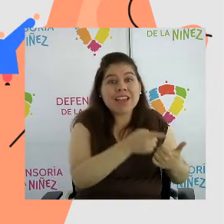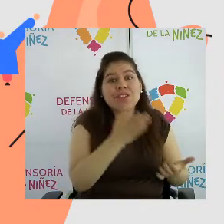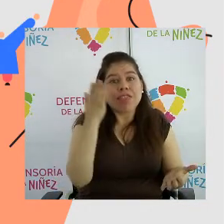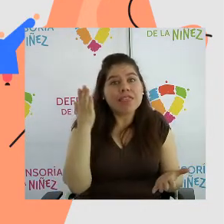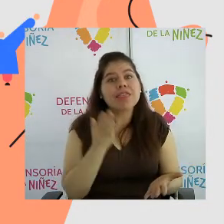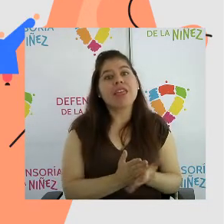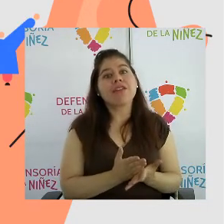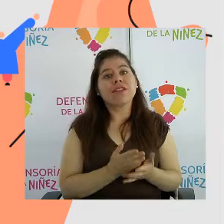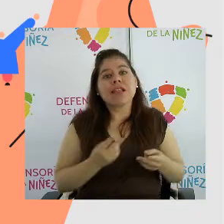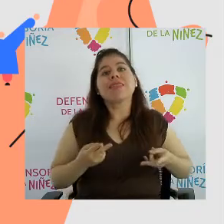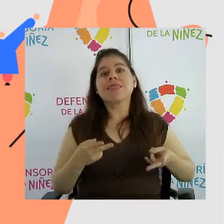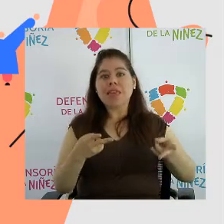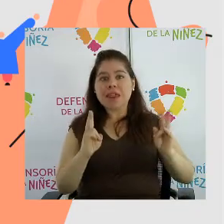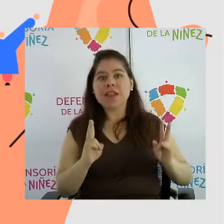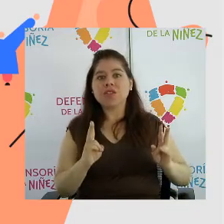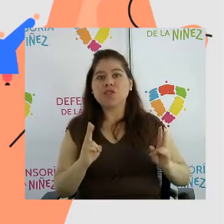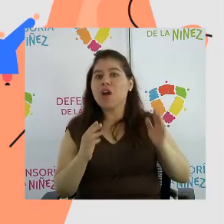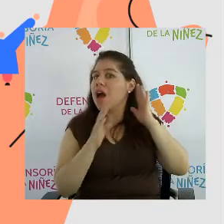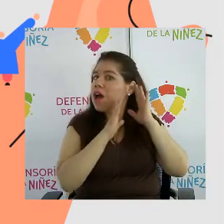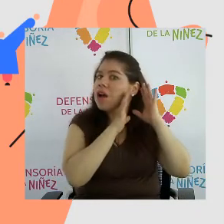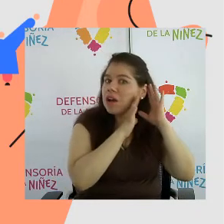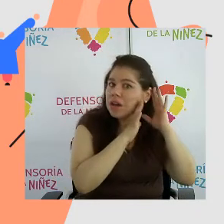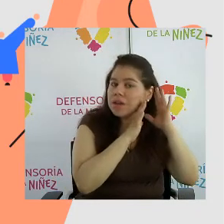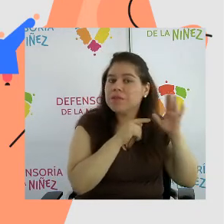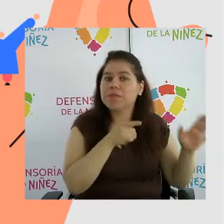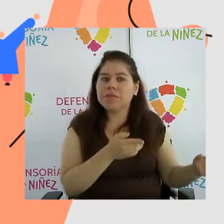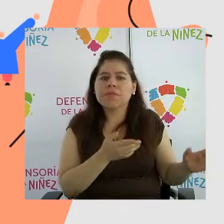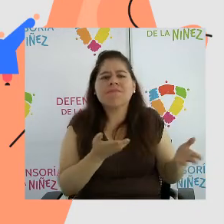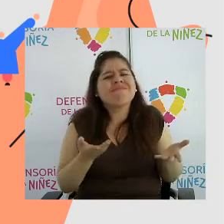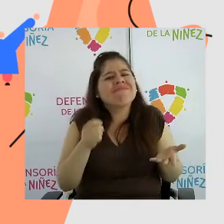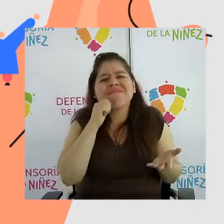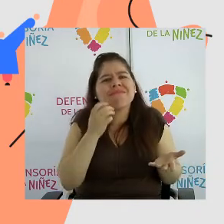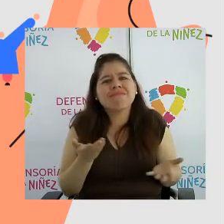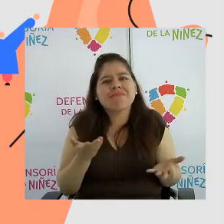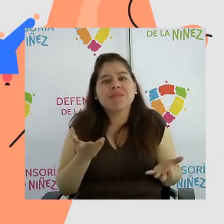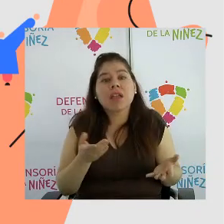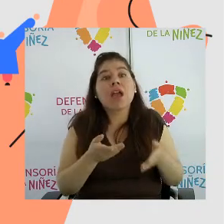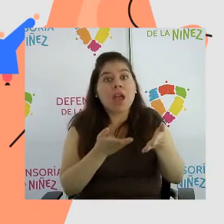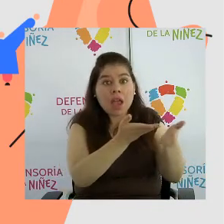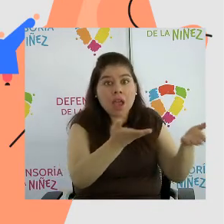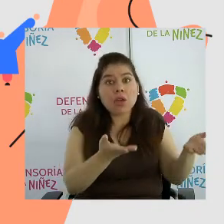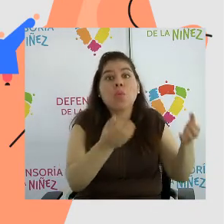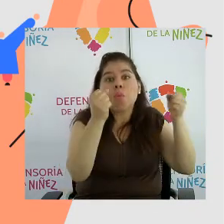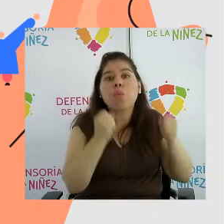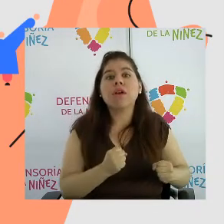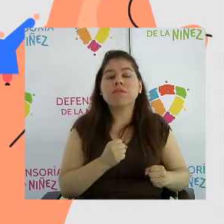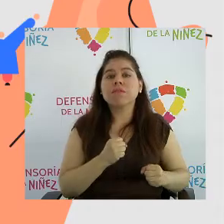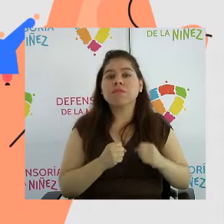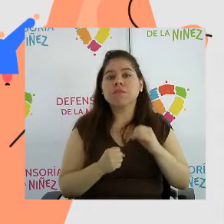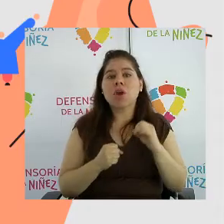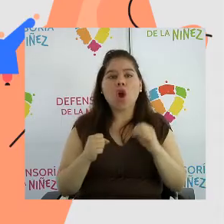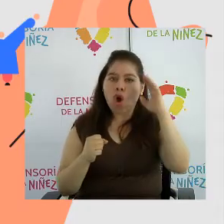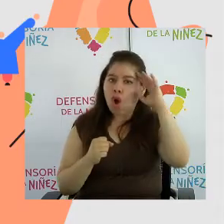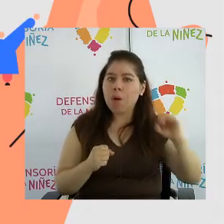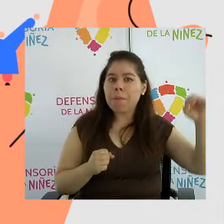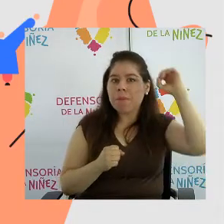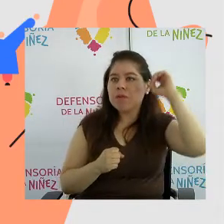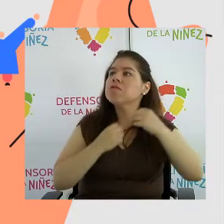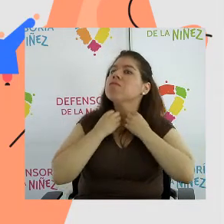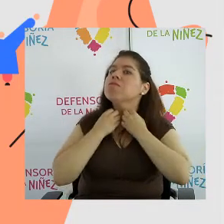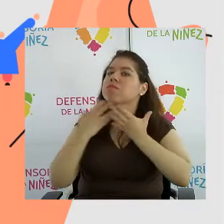derecho a ser oídos. Y ese derecho a ser oídos se relaciona con la posibilidad de opinar respecto de aquellos asuntos que